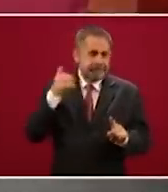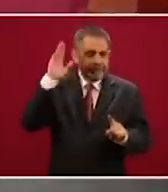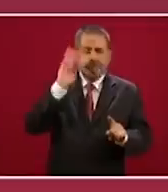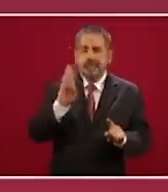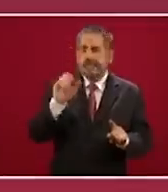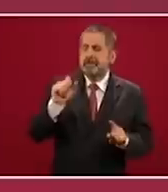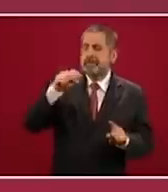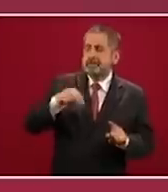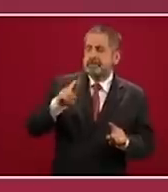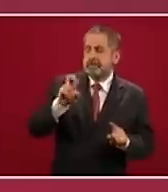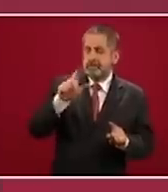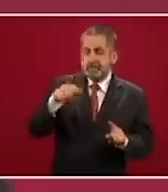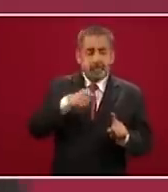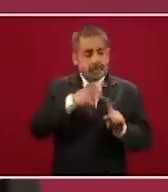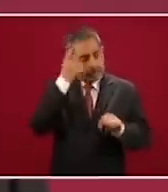Banrural era Mit,